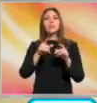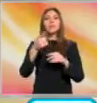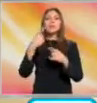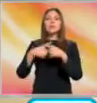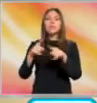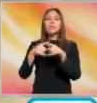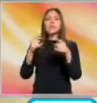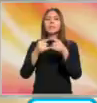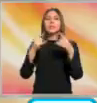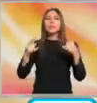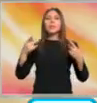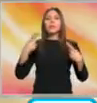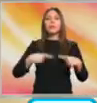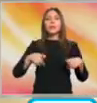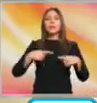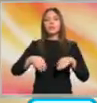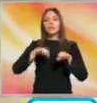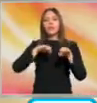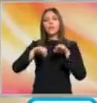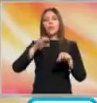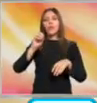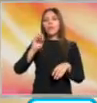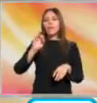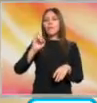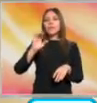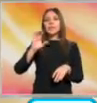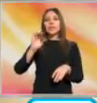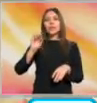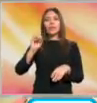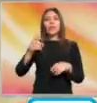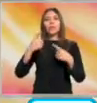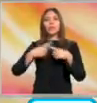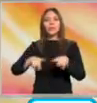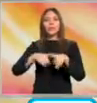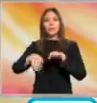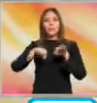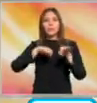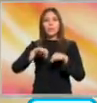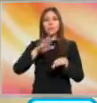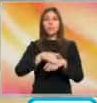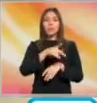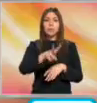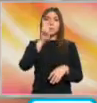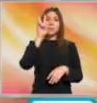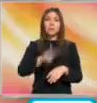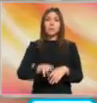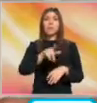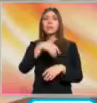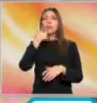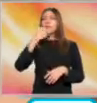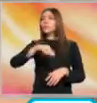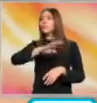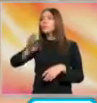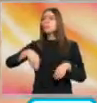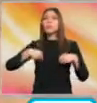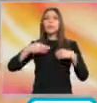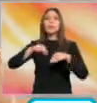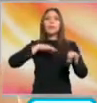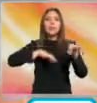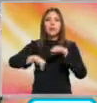oficios, porque esos son los verdaderos emprendedores, los que buscan la vida